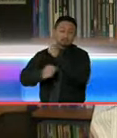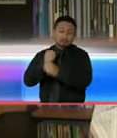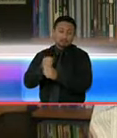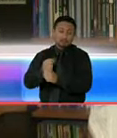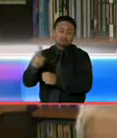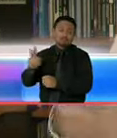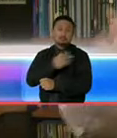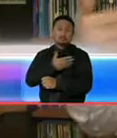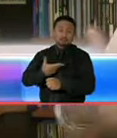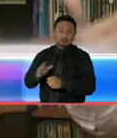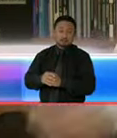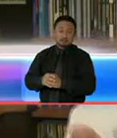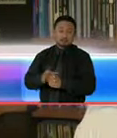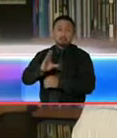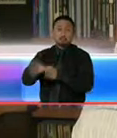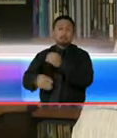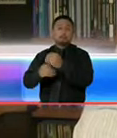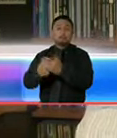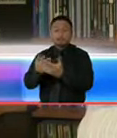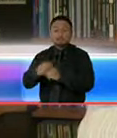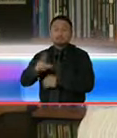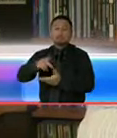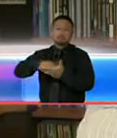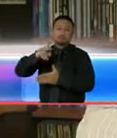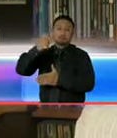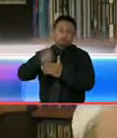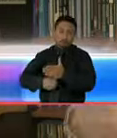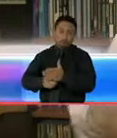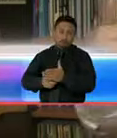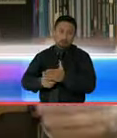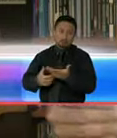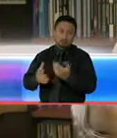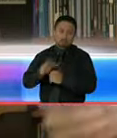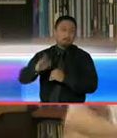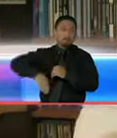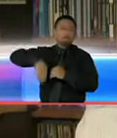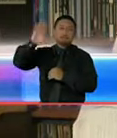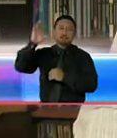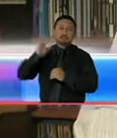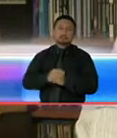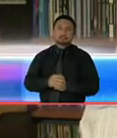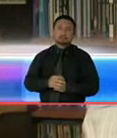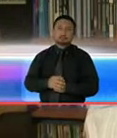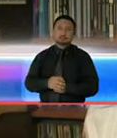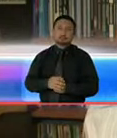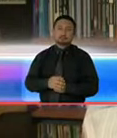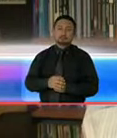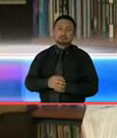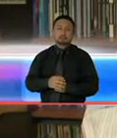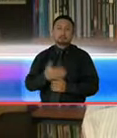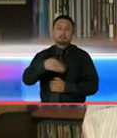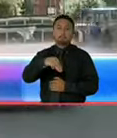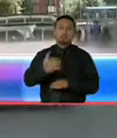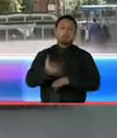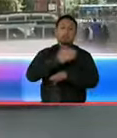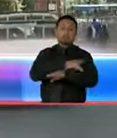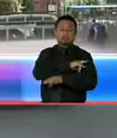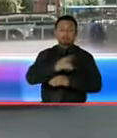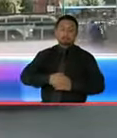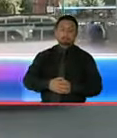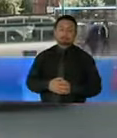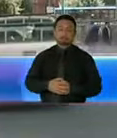el vicepresidente más la reparación económica será mucho mayor a la que fue parte de la sentencia del día miércoles pasado.